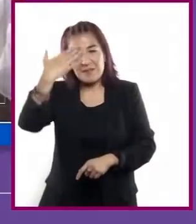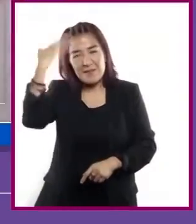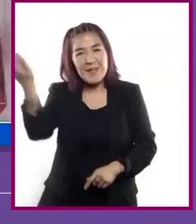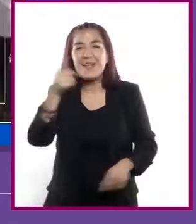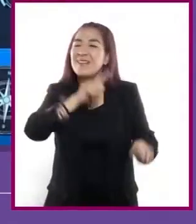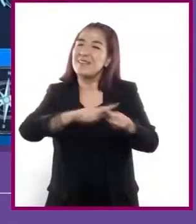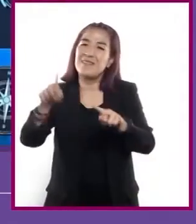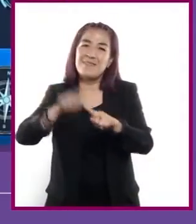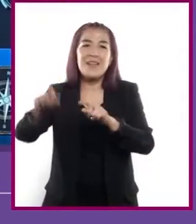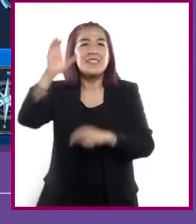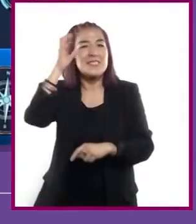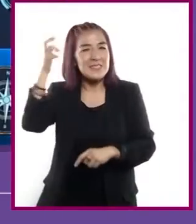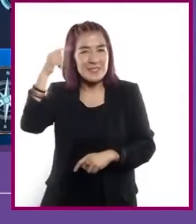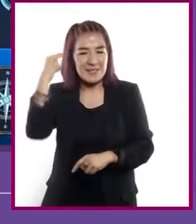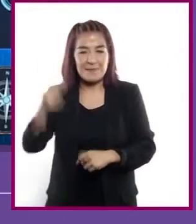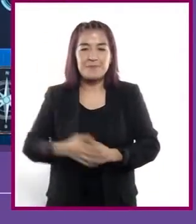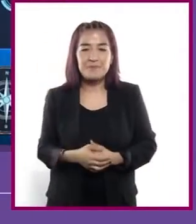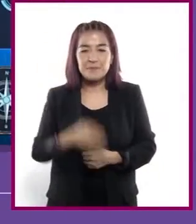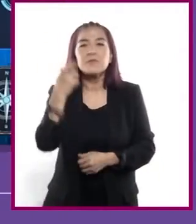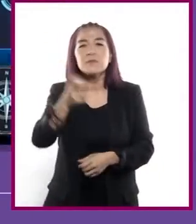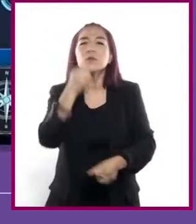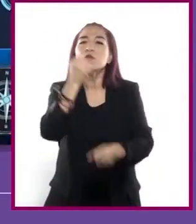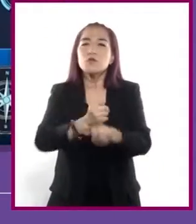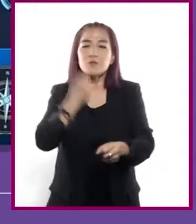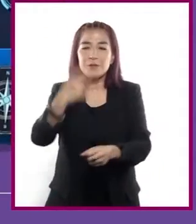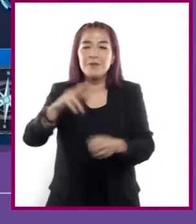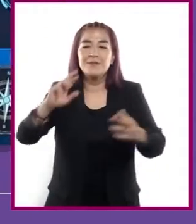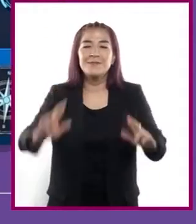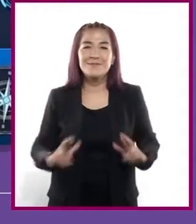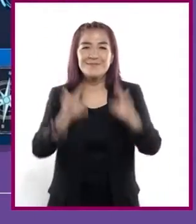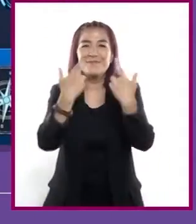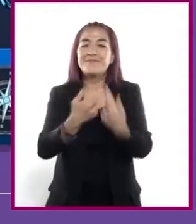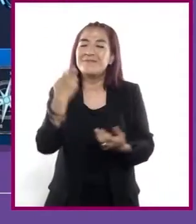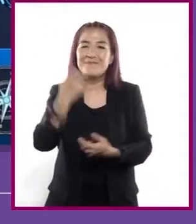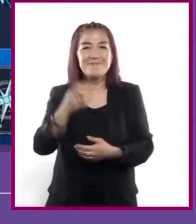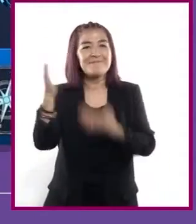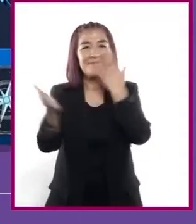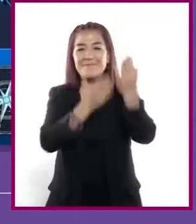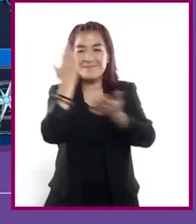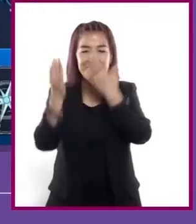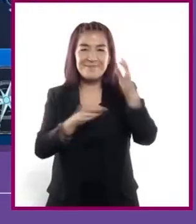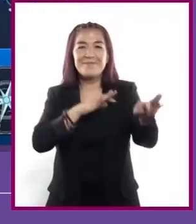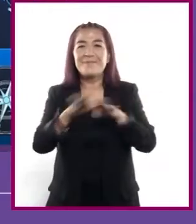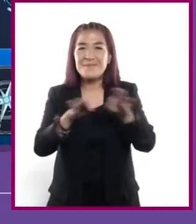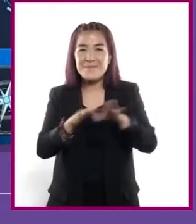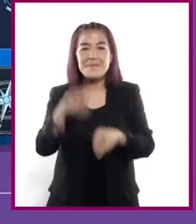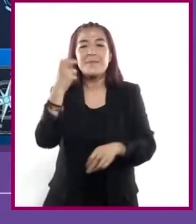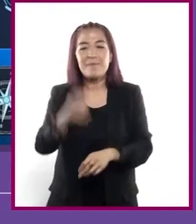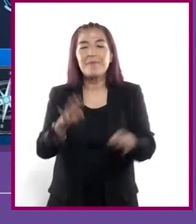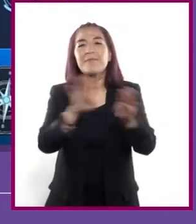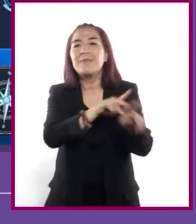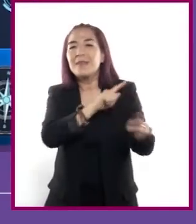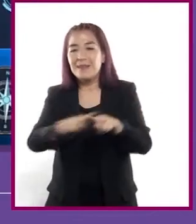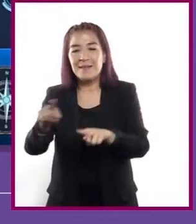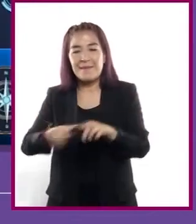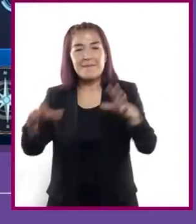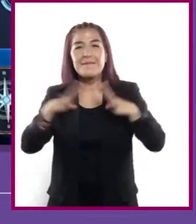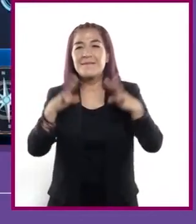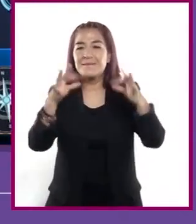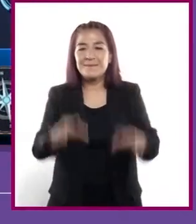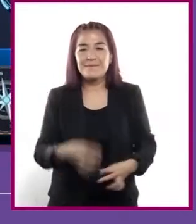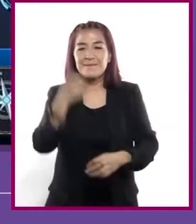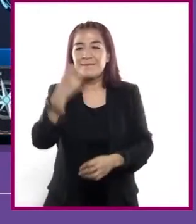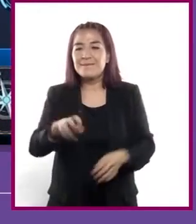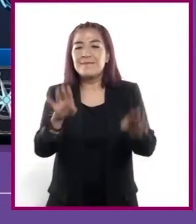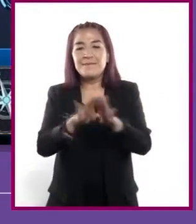entre otras. Son practicantes de alguna religión, estudian, trabajan. Sus distintos orígenes y adhesiones